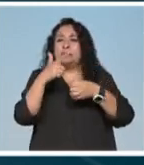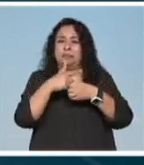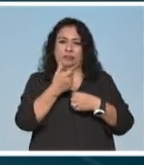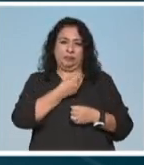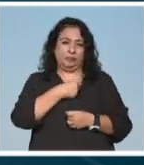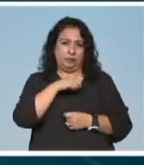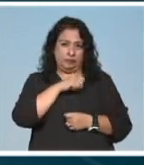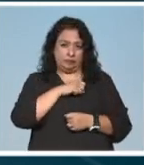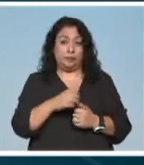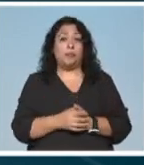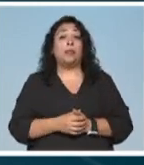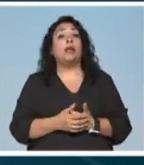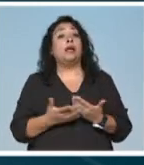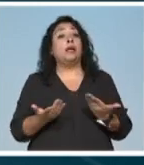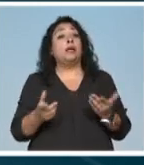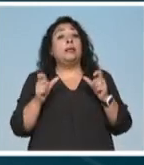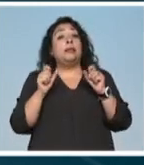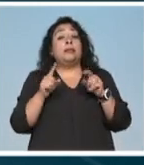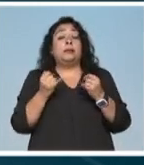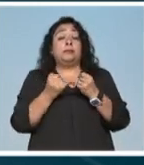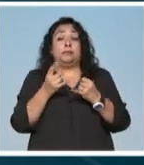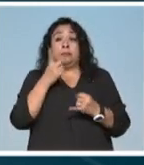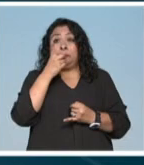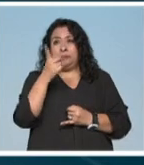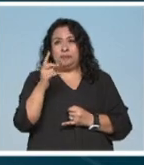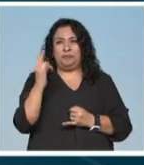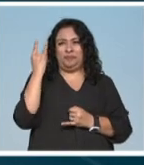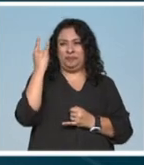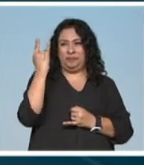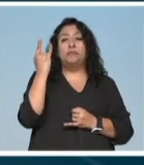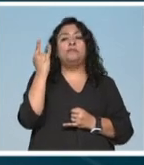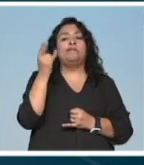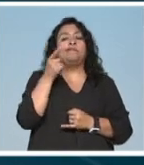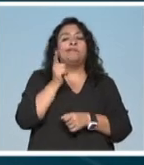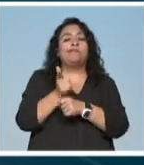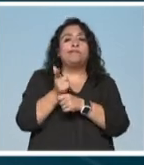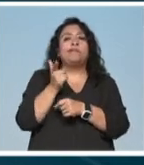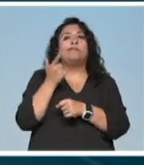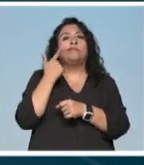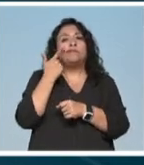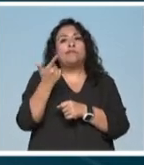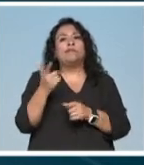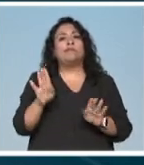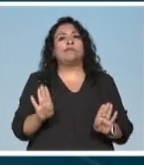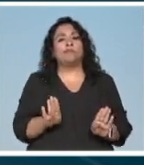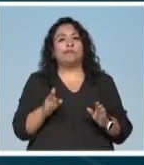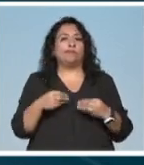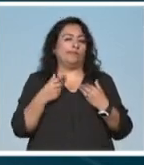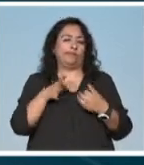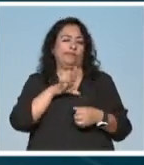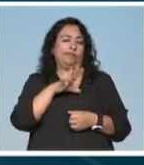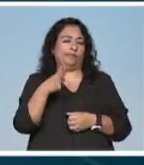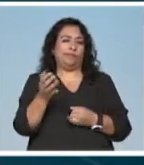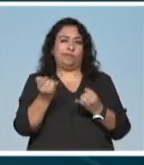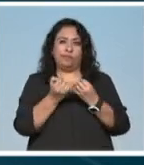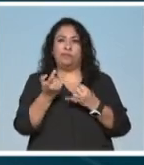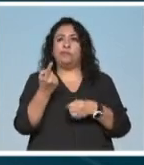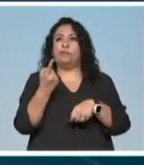Salud. Asimismo, afirman que la altura es un fuerte indicador de las condiciones de vida generales, incluidas